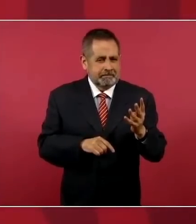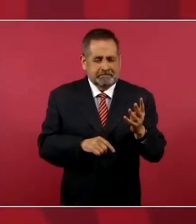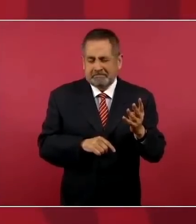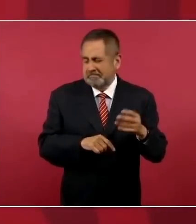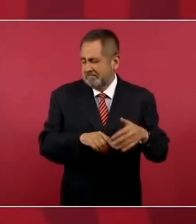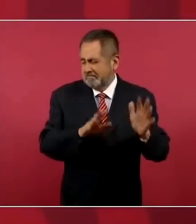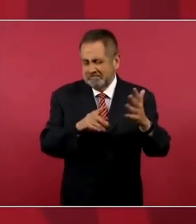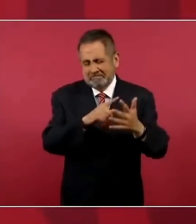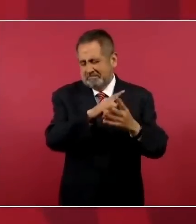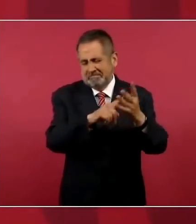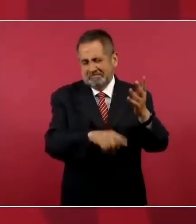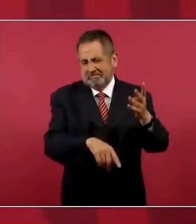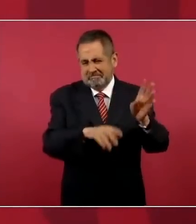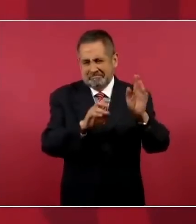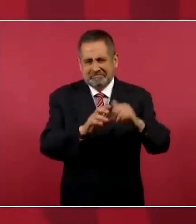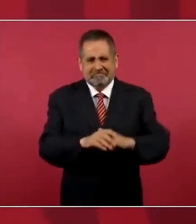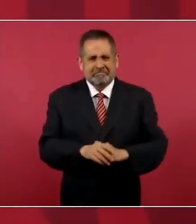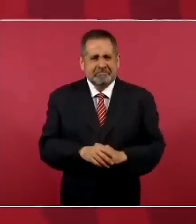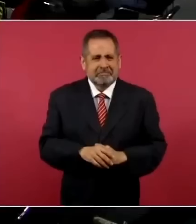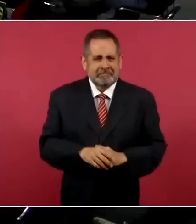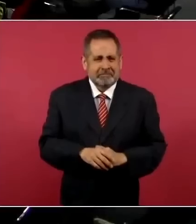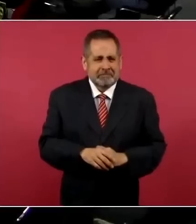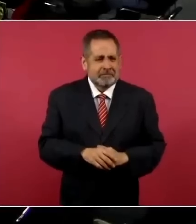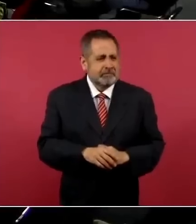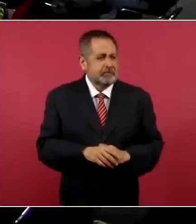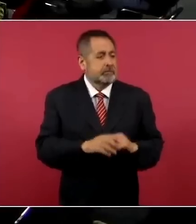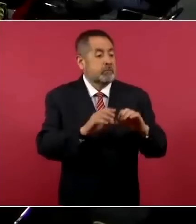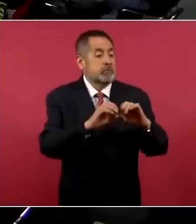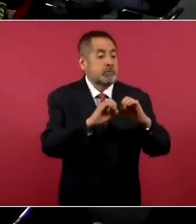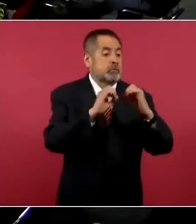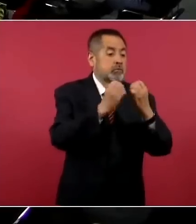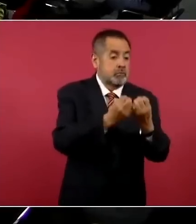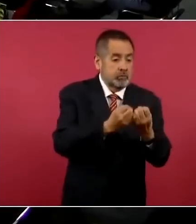y las organizaciones